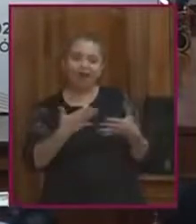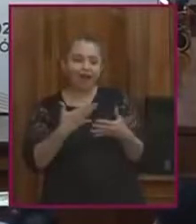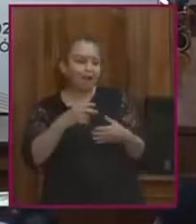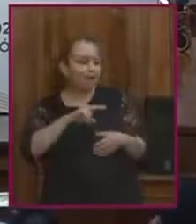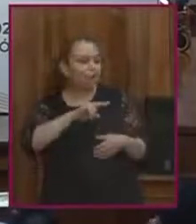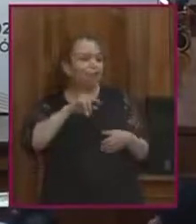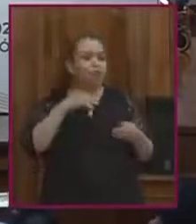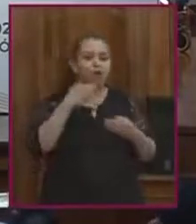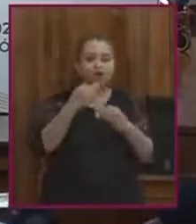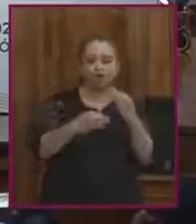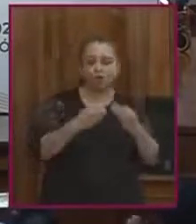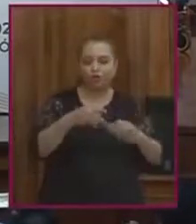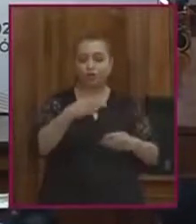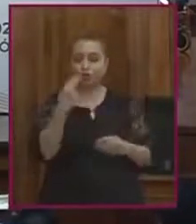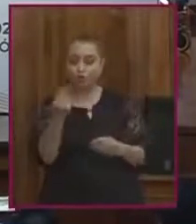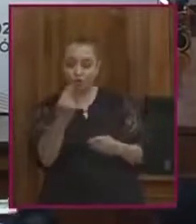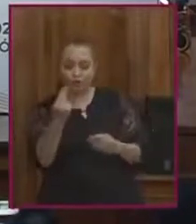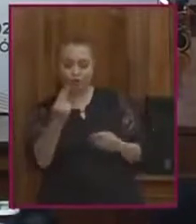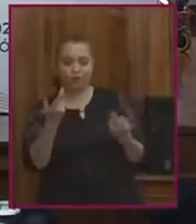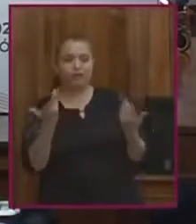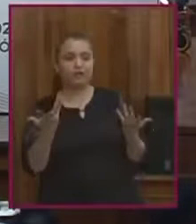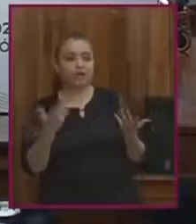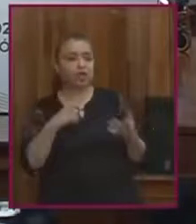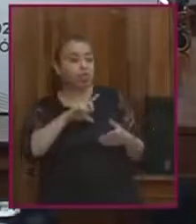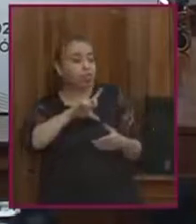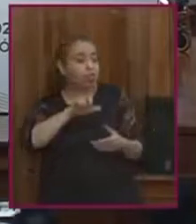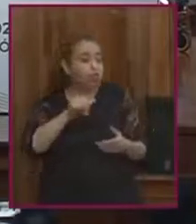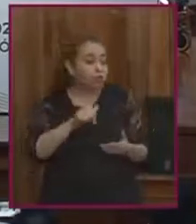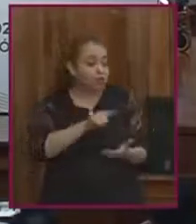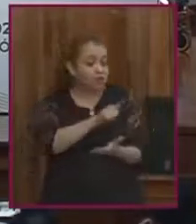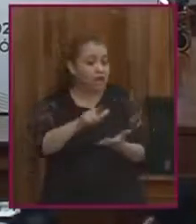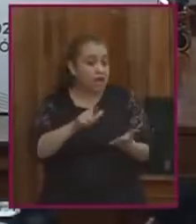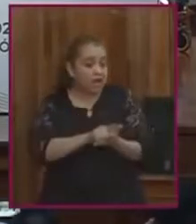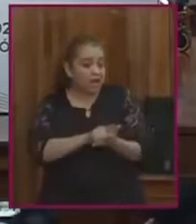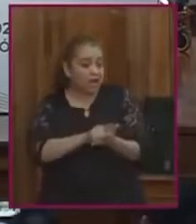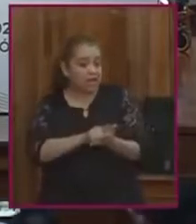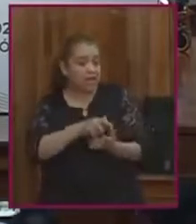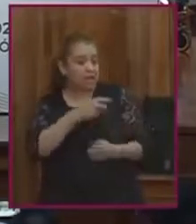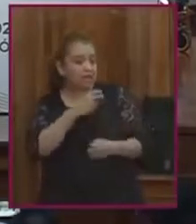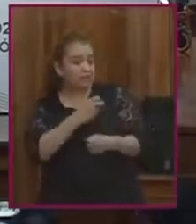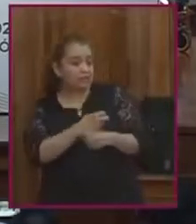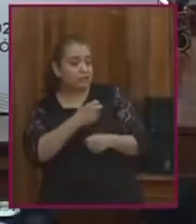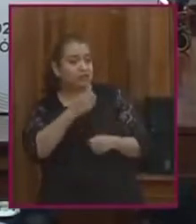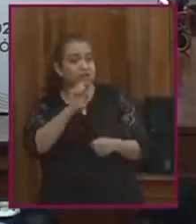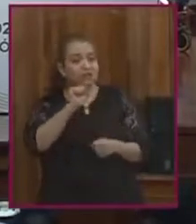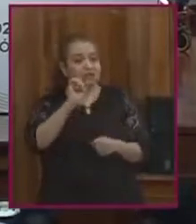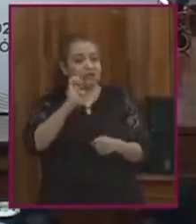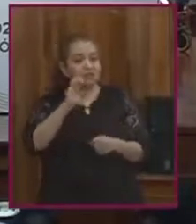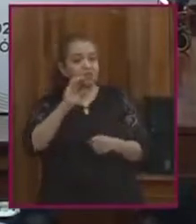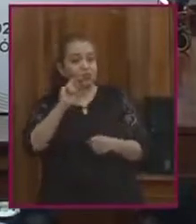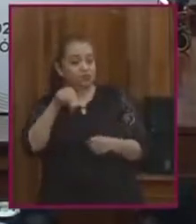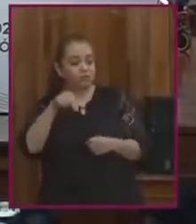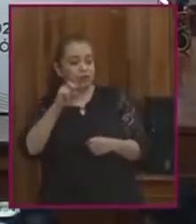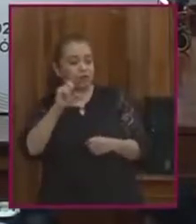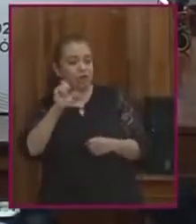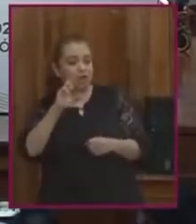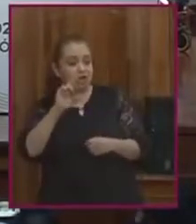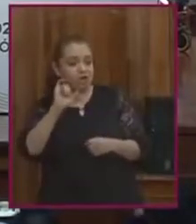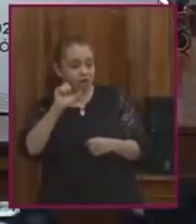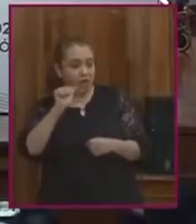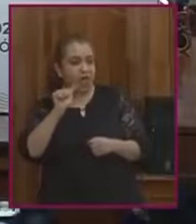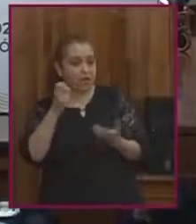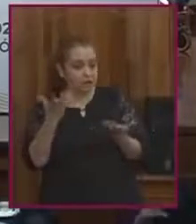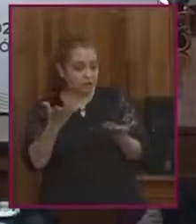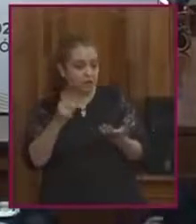para todos. Luego entramos en las leyes secundarias, concluimos todas las leyes secundarias